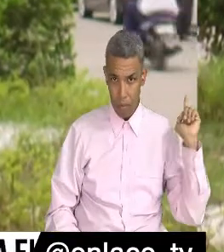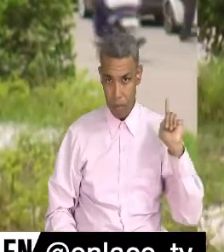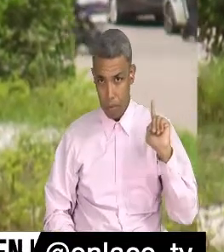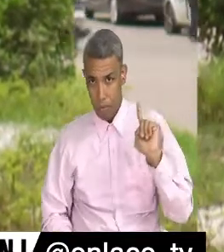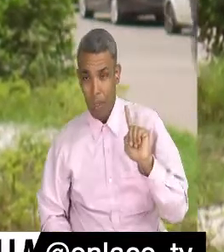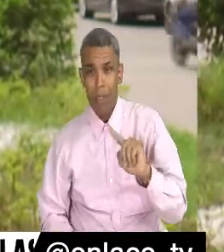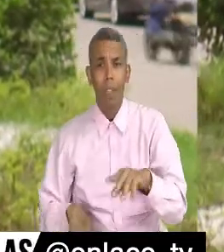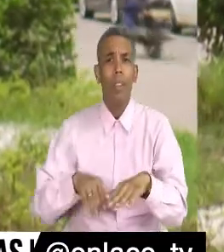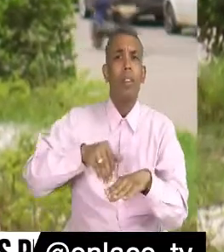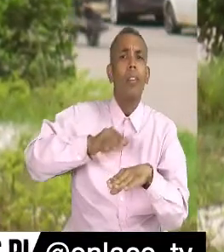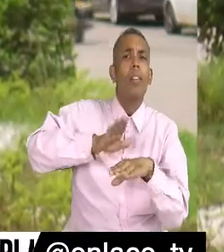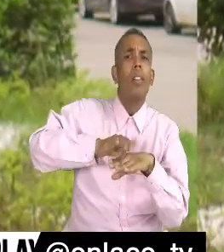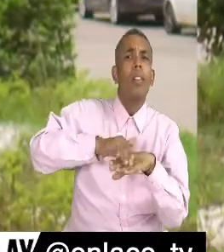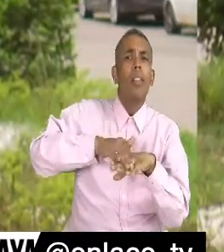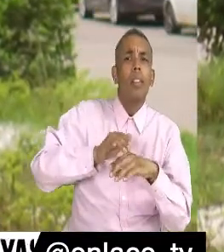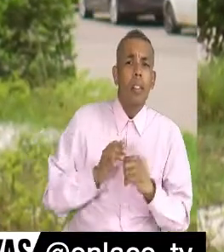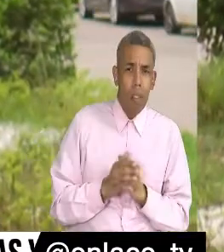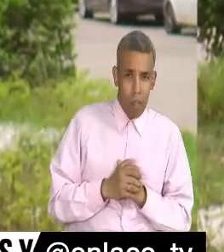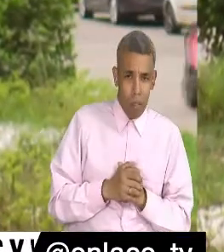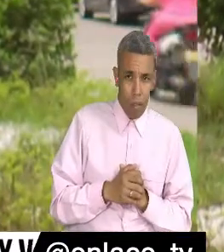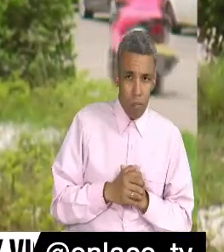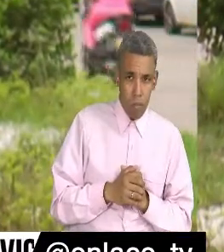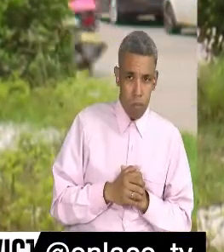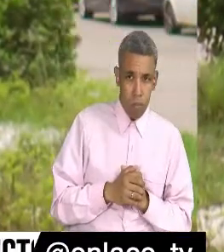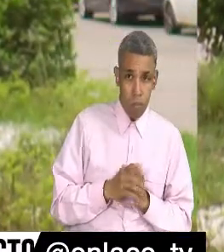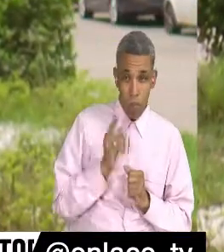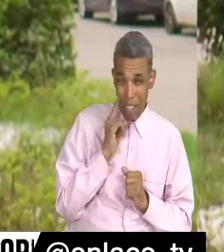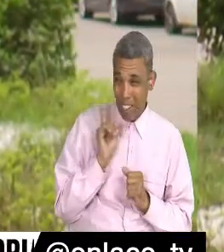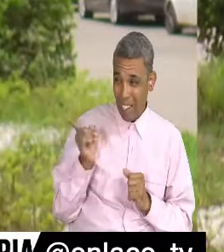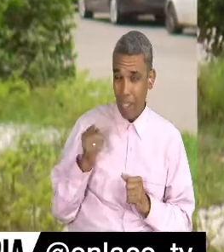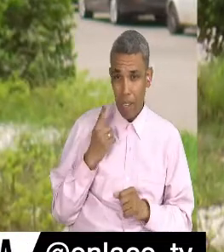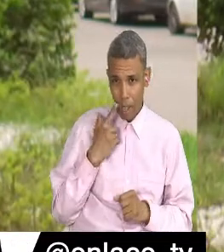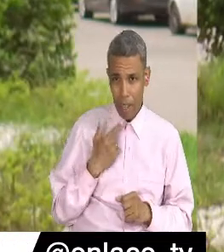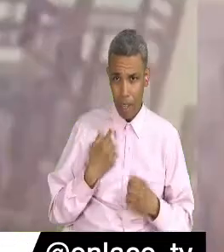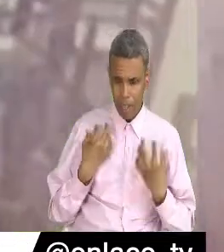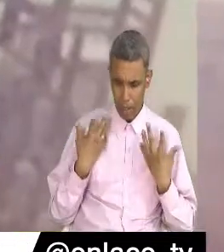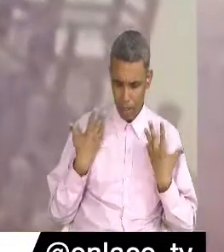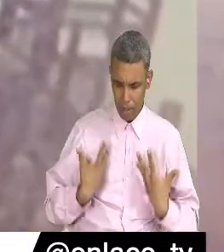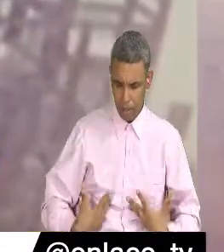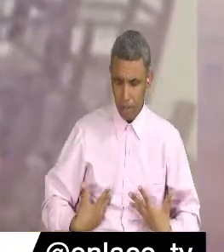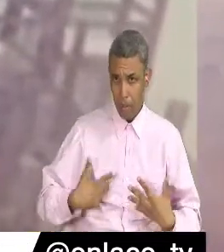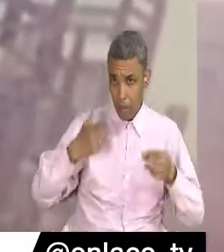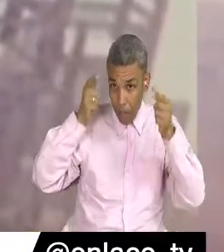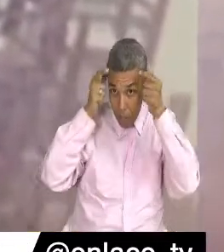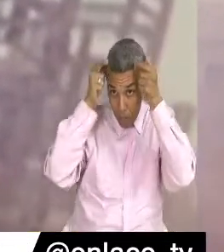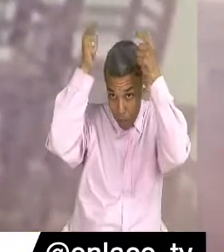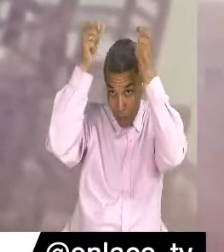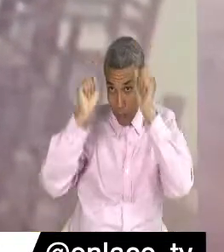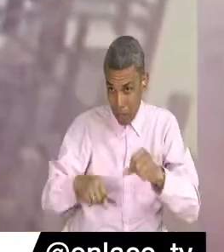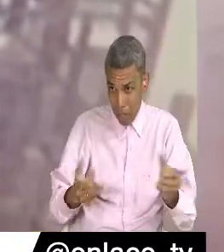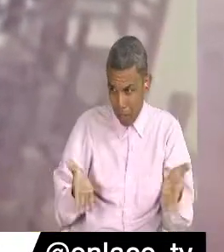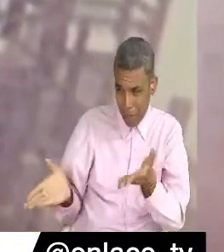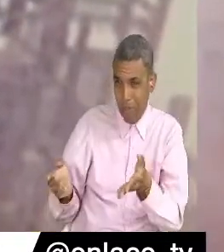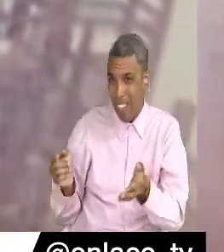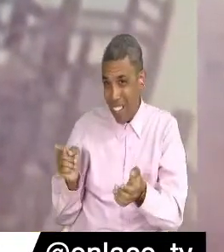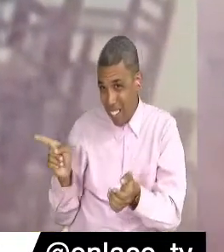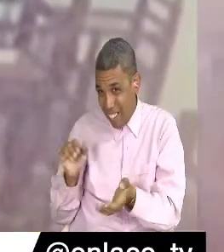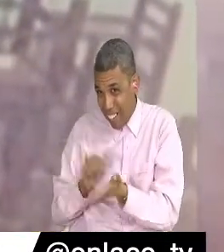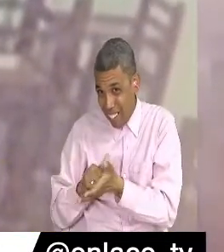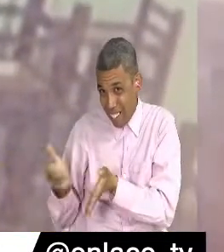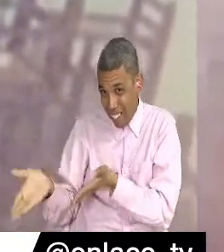señora que me entregue el uniforme y me hace presentar con la señora, diciéndole que yo soy el que iba a trabajar. Y